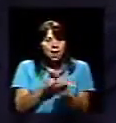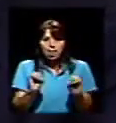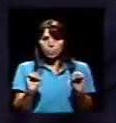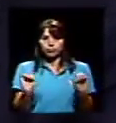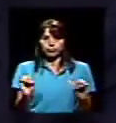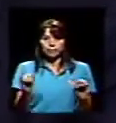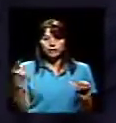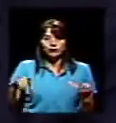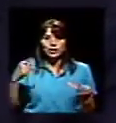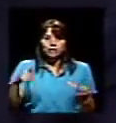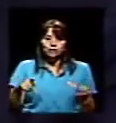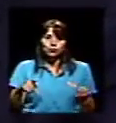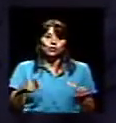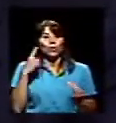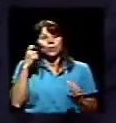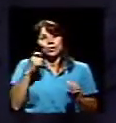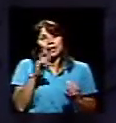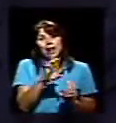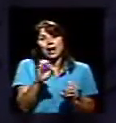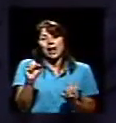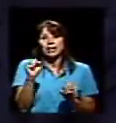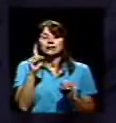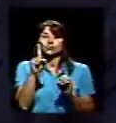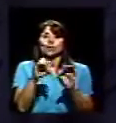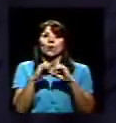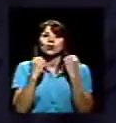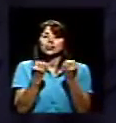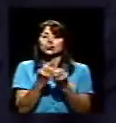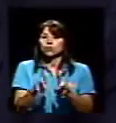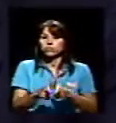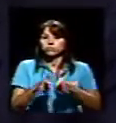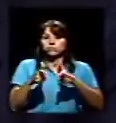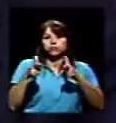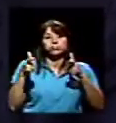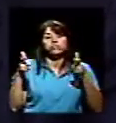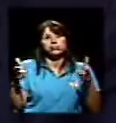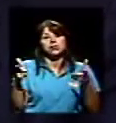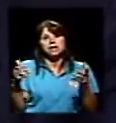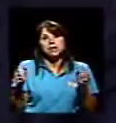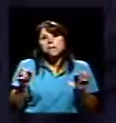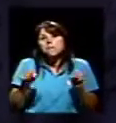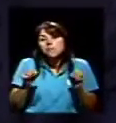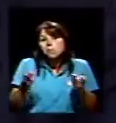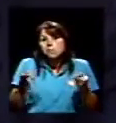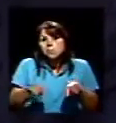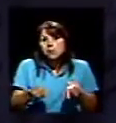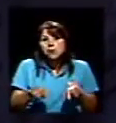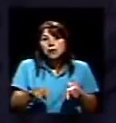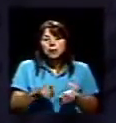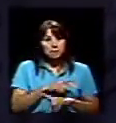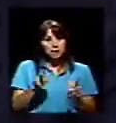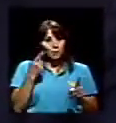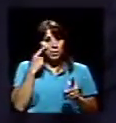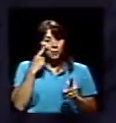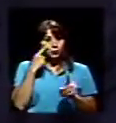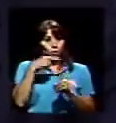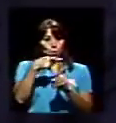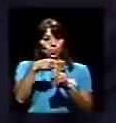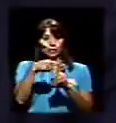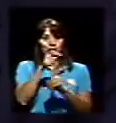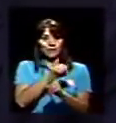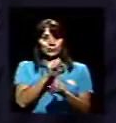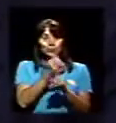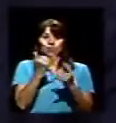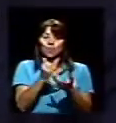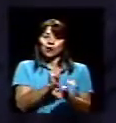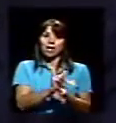grande como esta. Y hemos estado hablando últimamente cómo se ha logrado esta evolución tan positiva, incluso en un marco donde efectivamente el